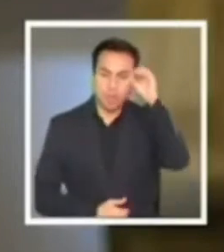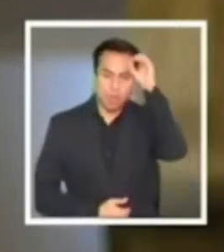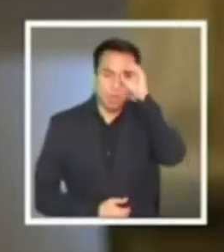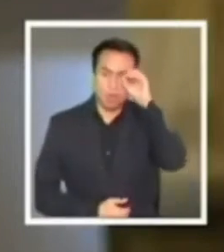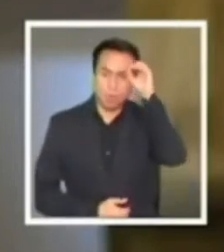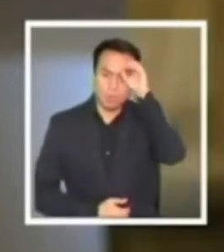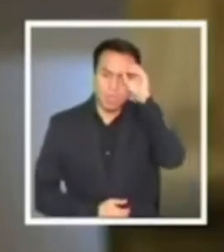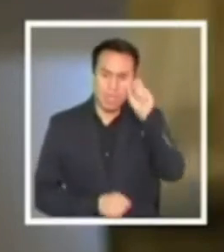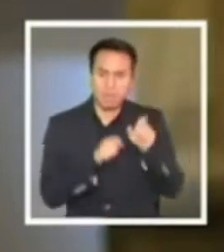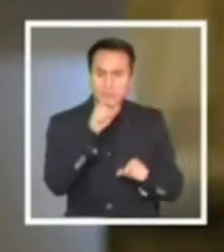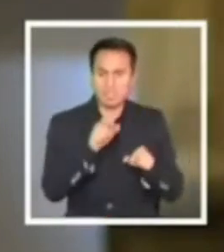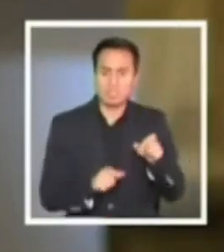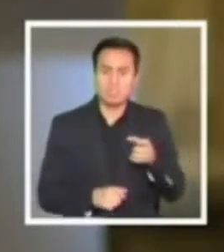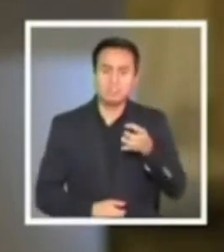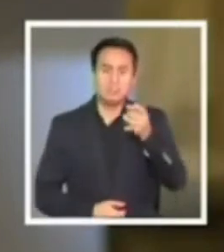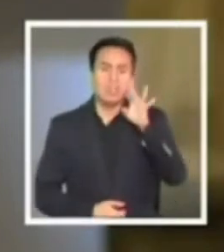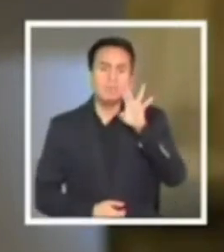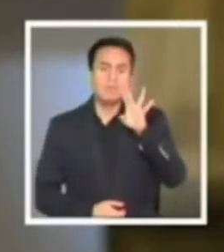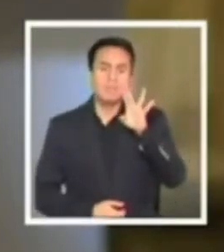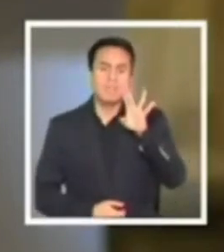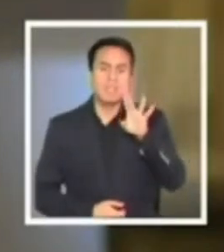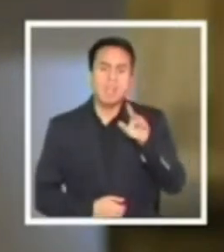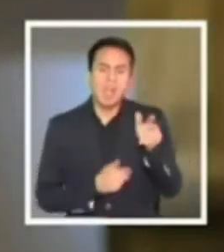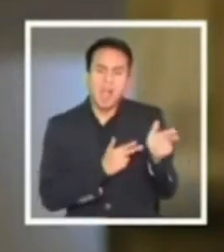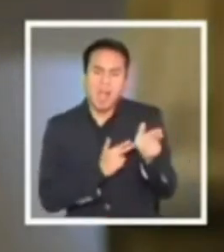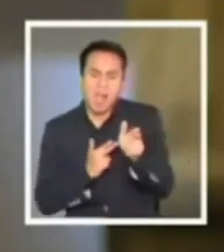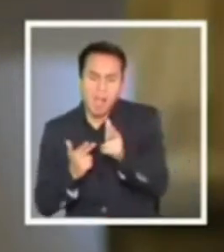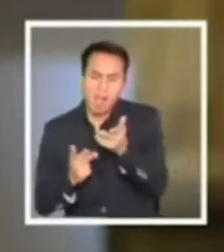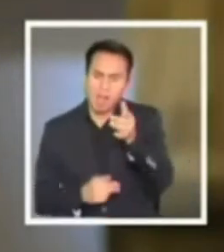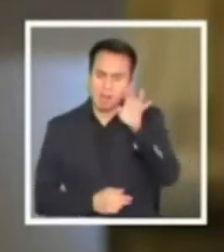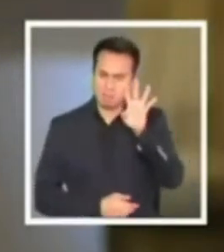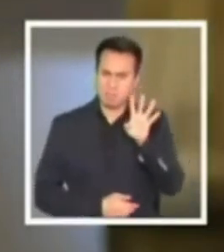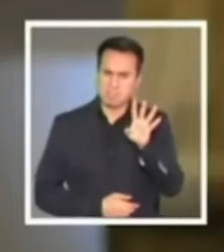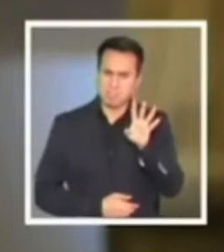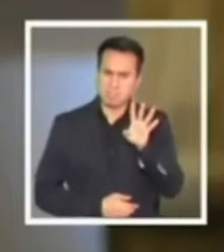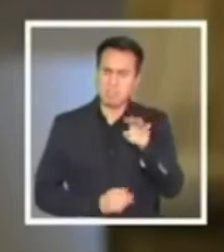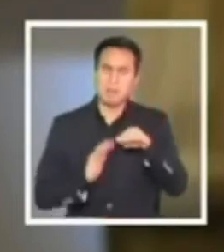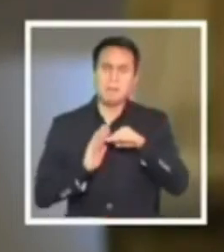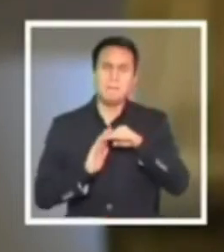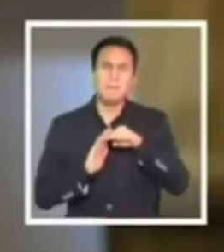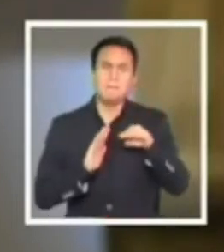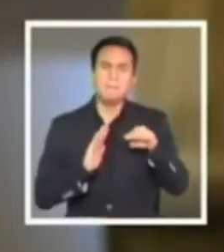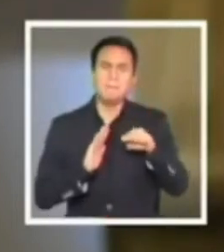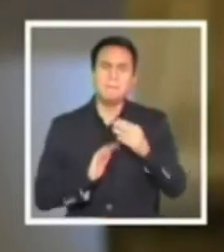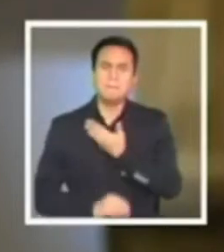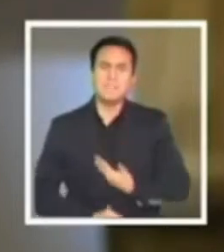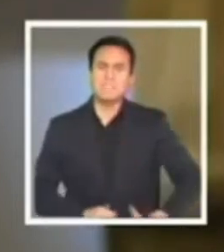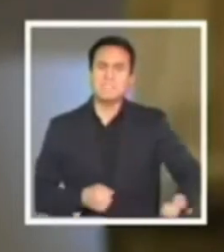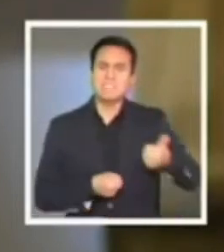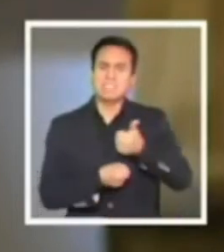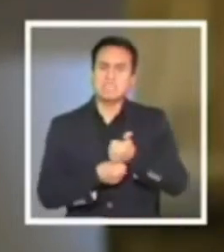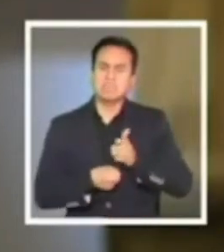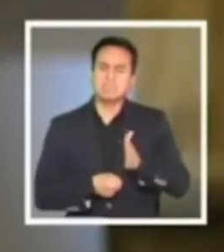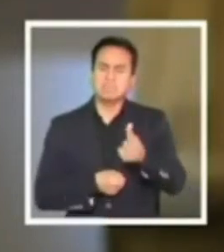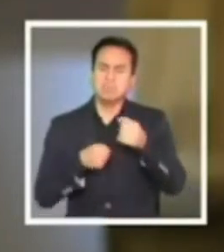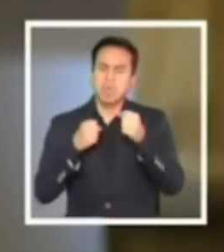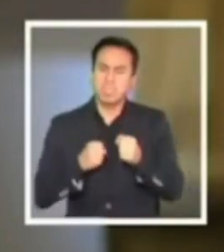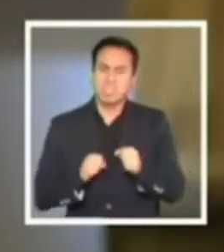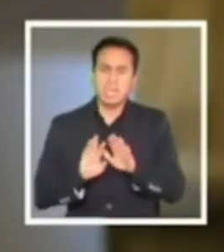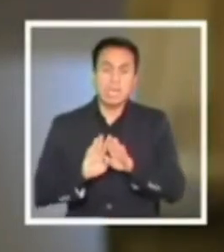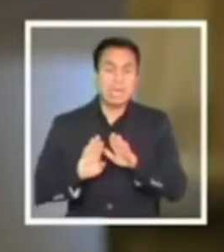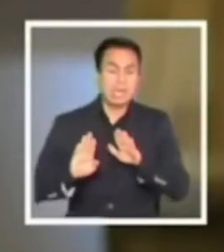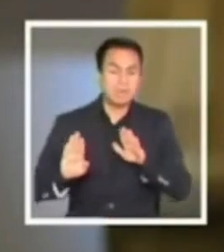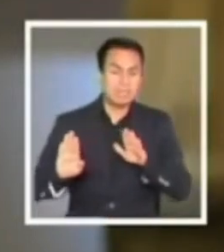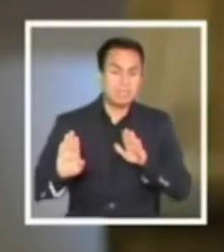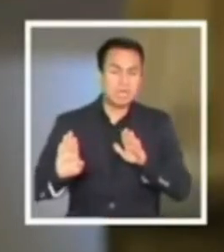opinaban que solo mediante las armas podía mantenerse en la presidencia y